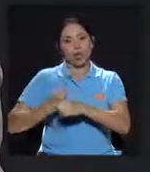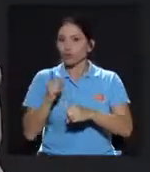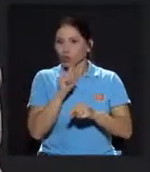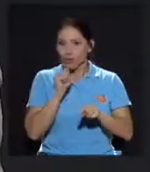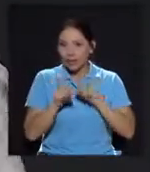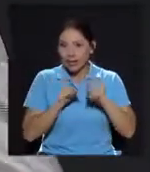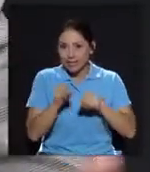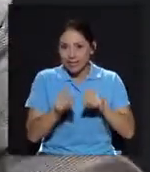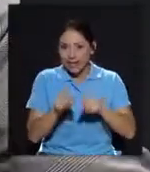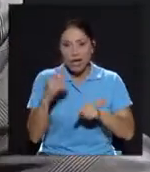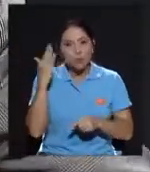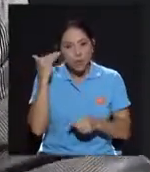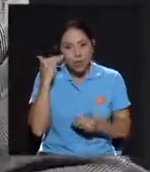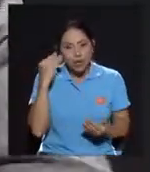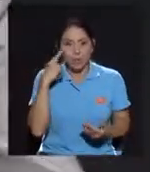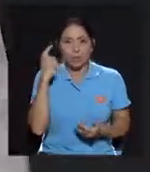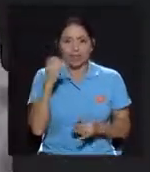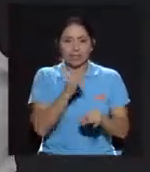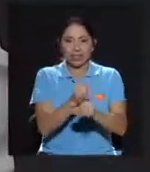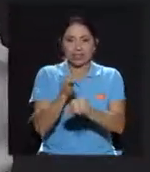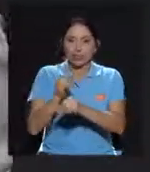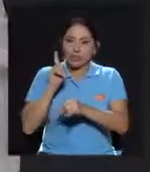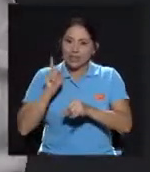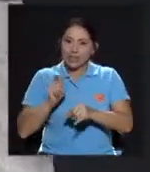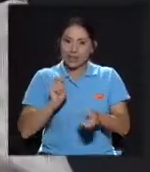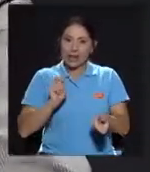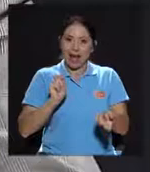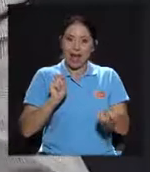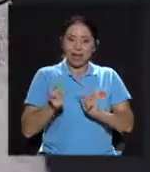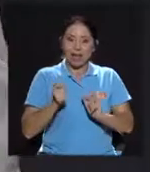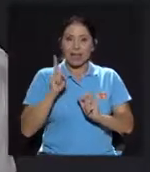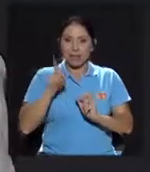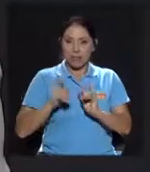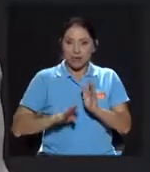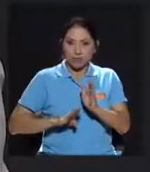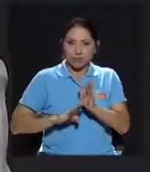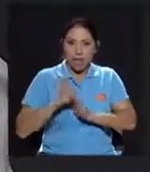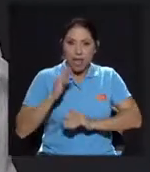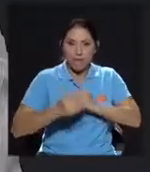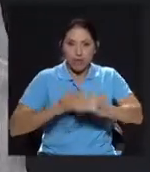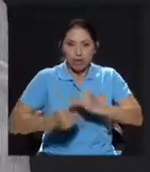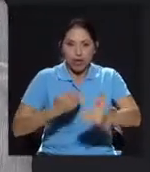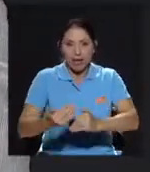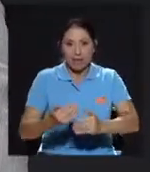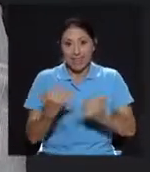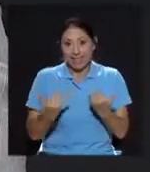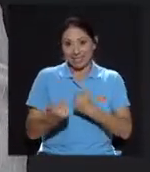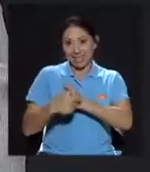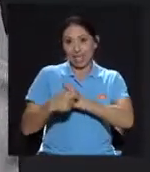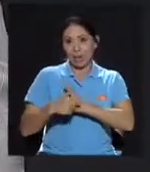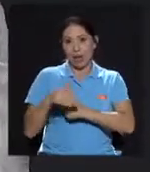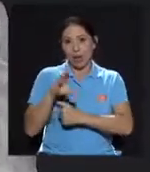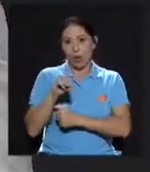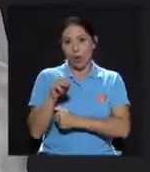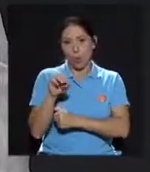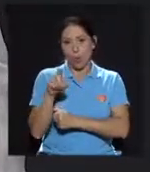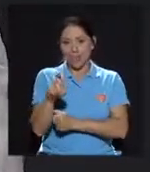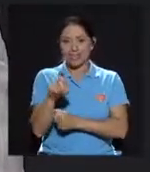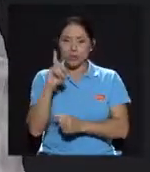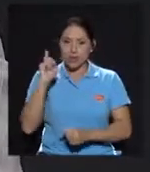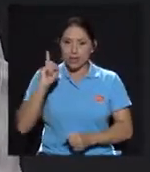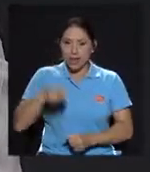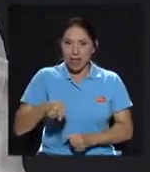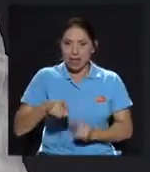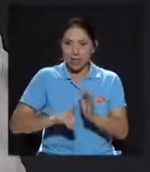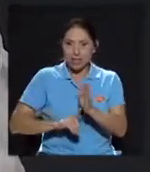es porque las instituciones tienen que cambiar y evolucionar en esta etapa como éste está obligado a desarrollar a desarrollar una agenda